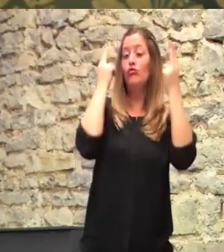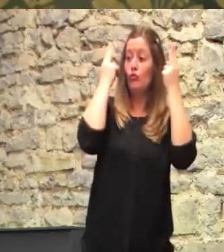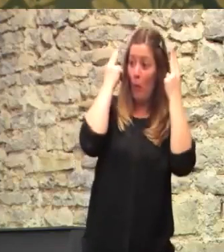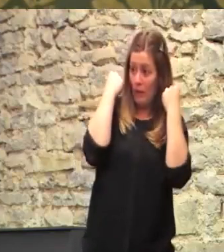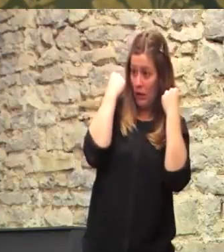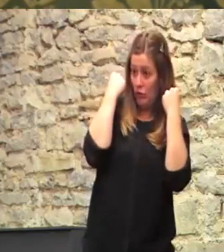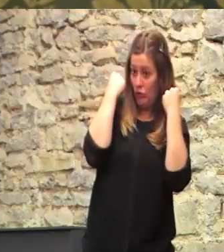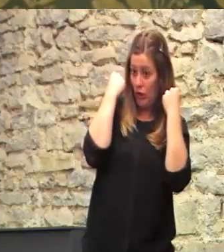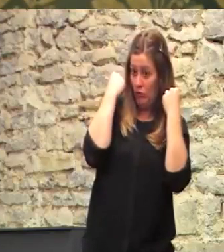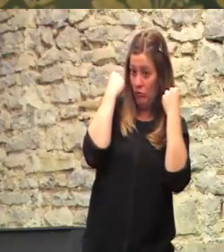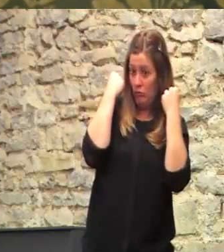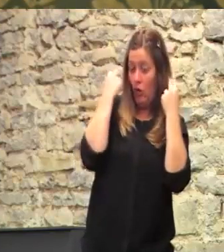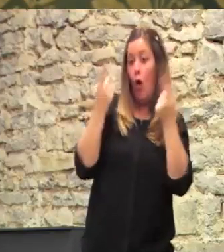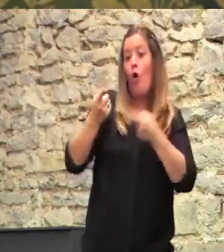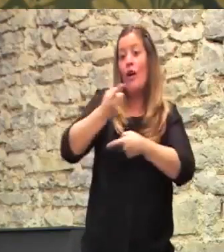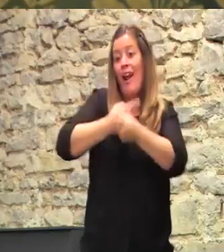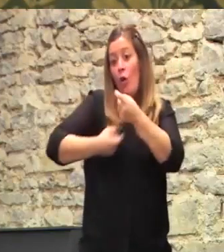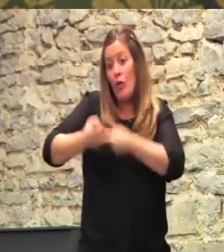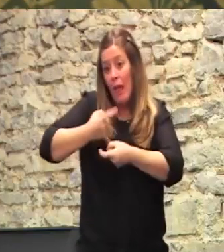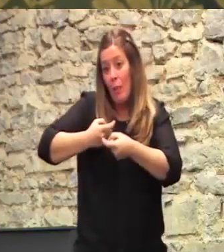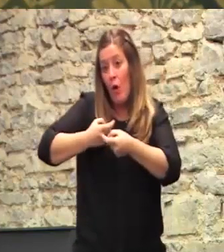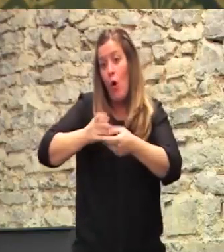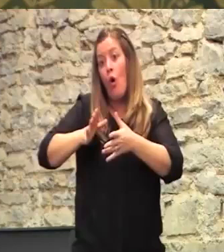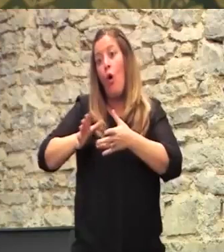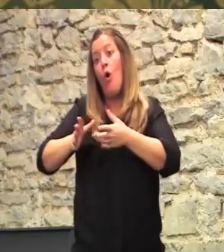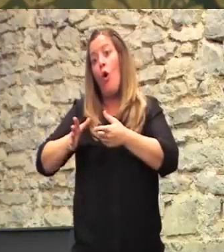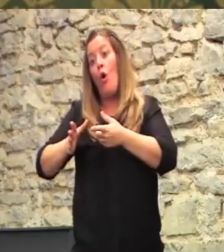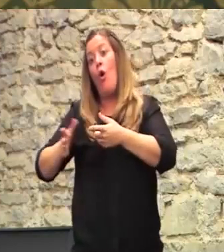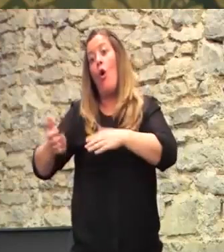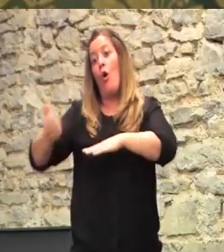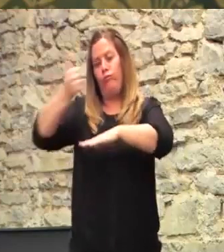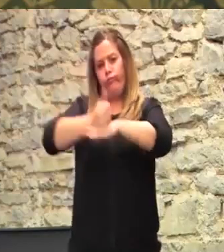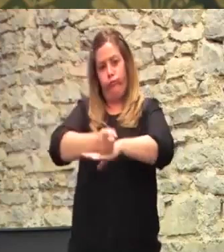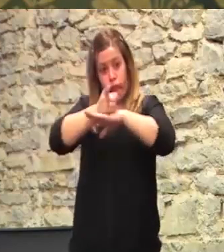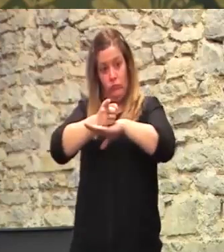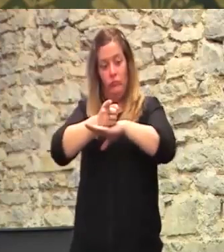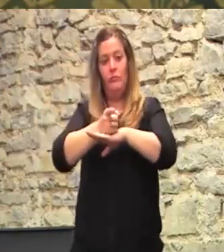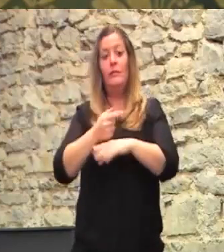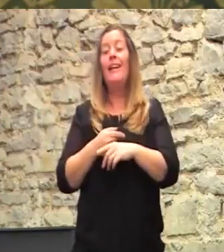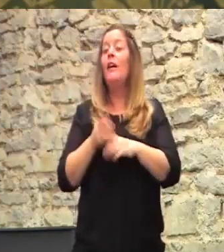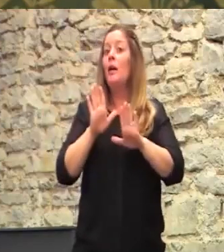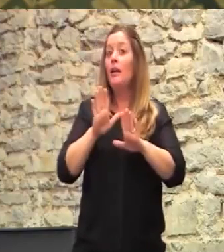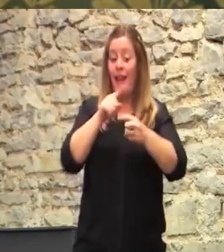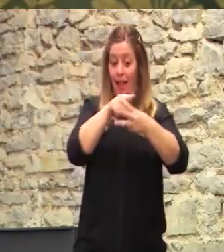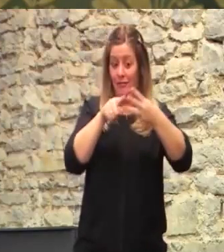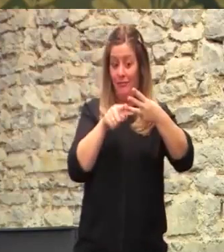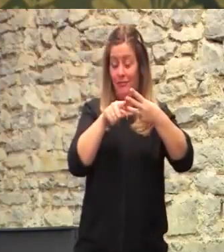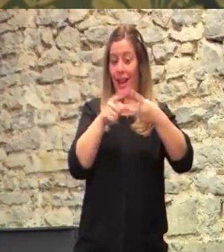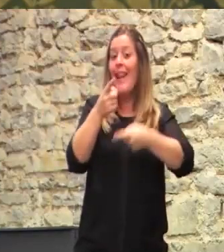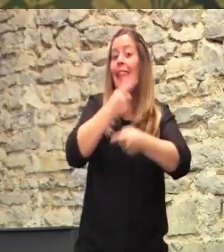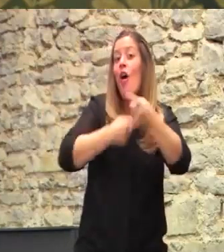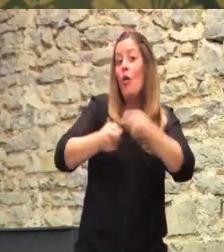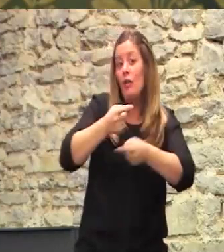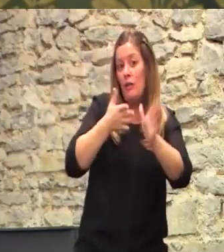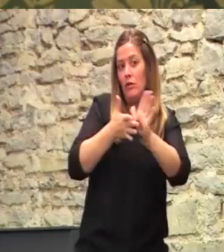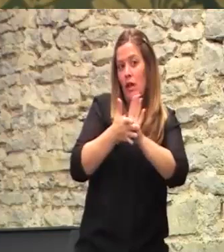se resuelve negociando y la negociación es la menos violenta de las tres alternativas que